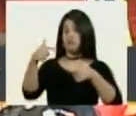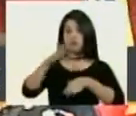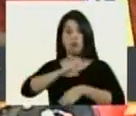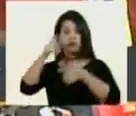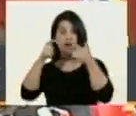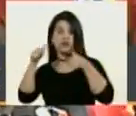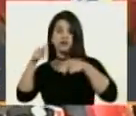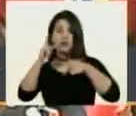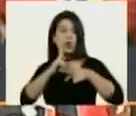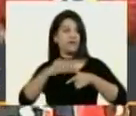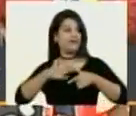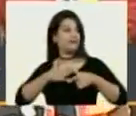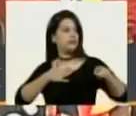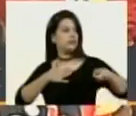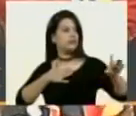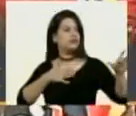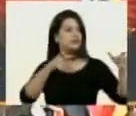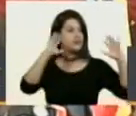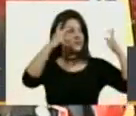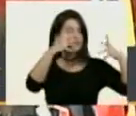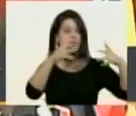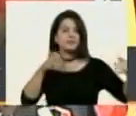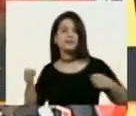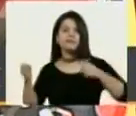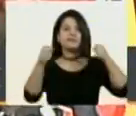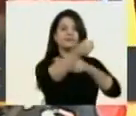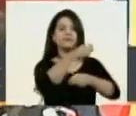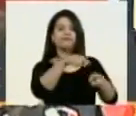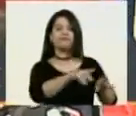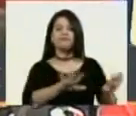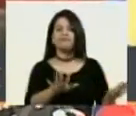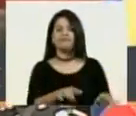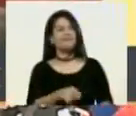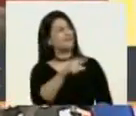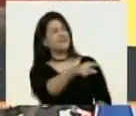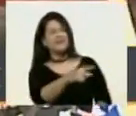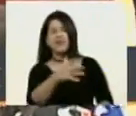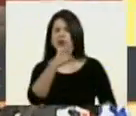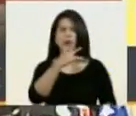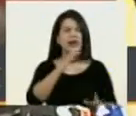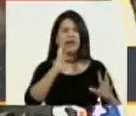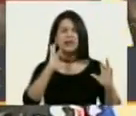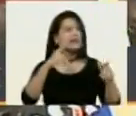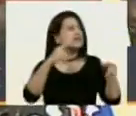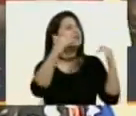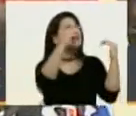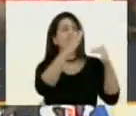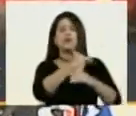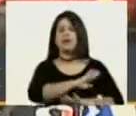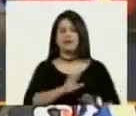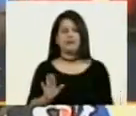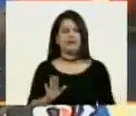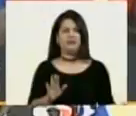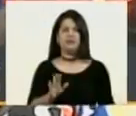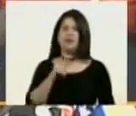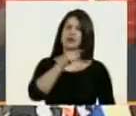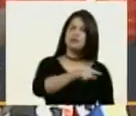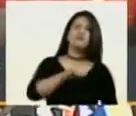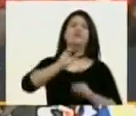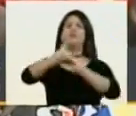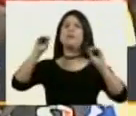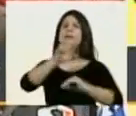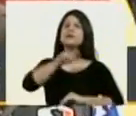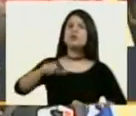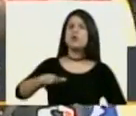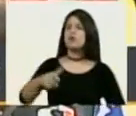El fascismo no tiene límites en su maldad. Convocan a su gente y la